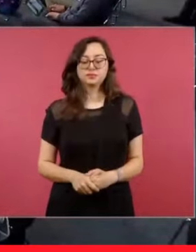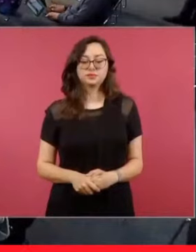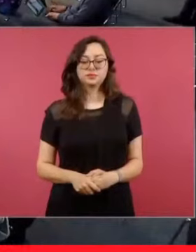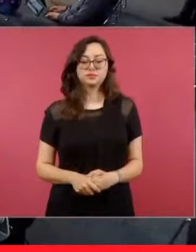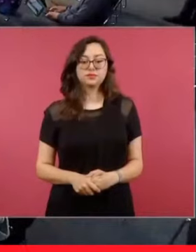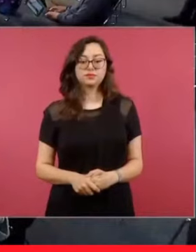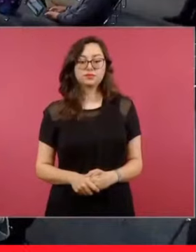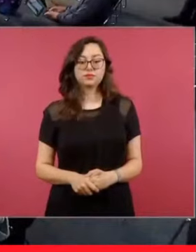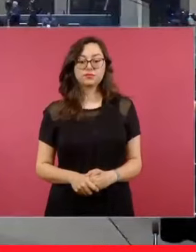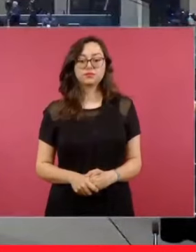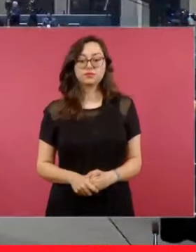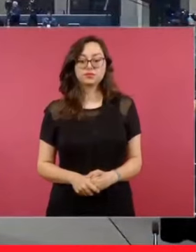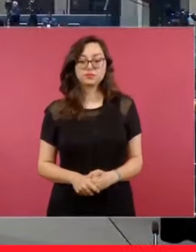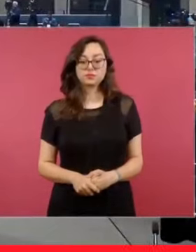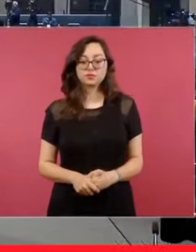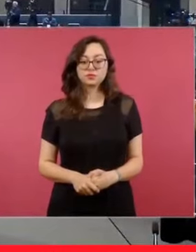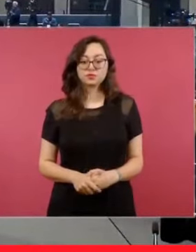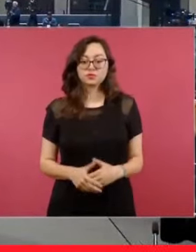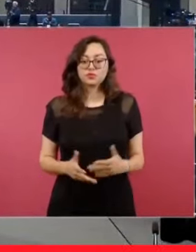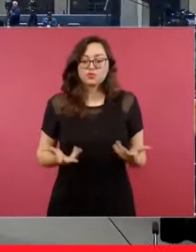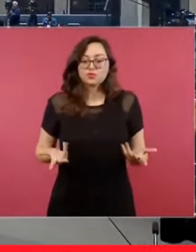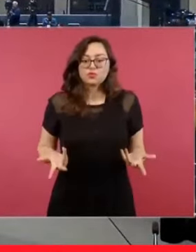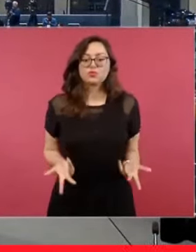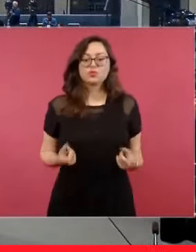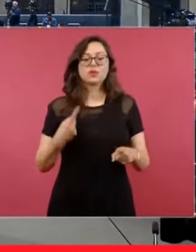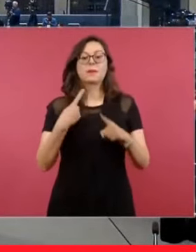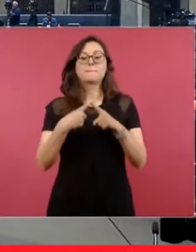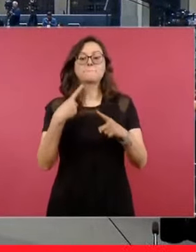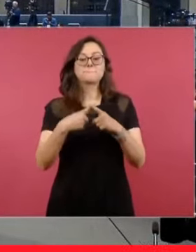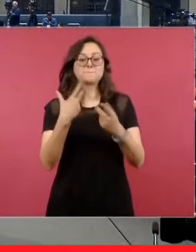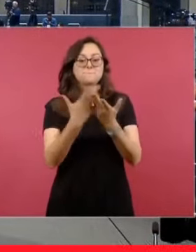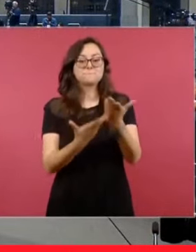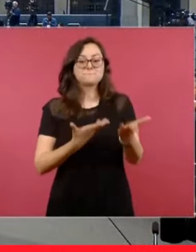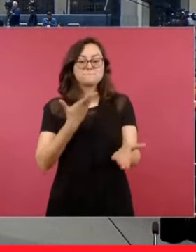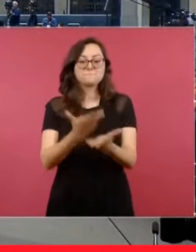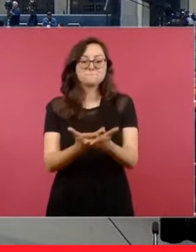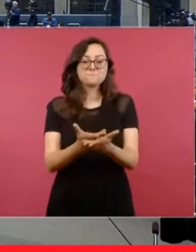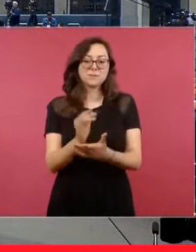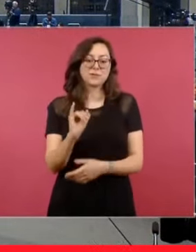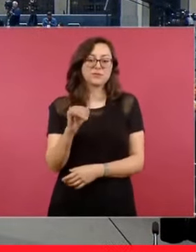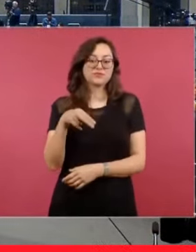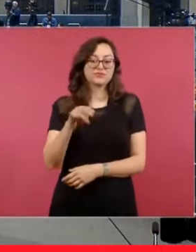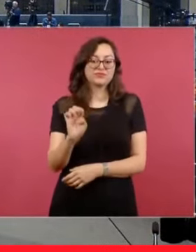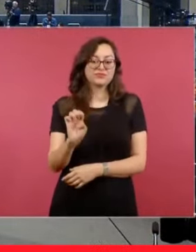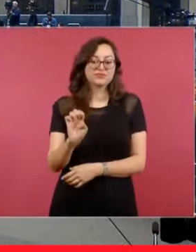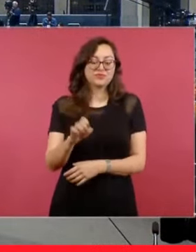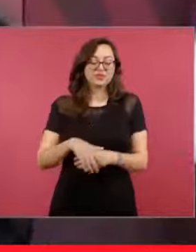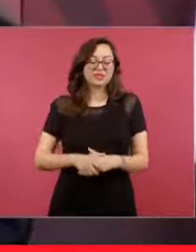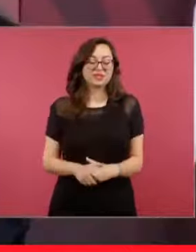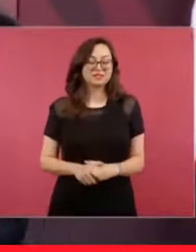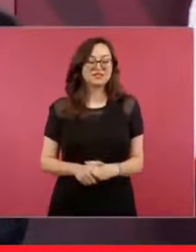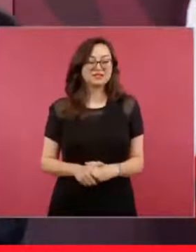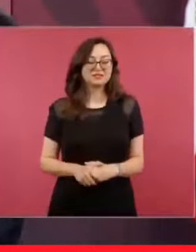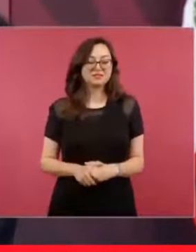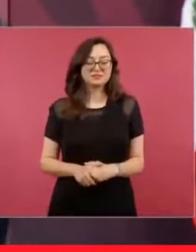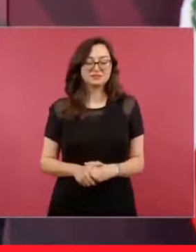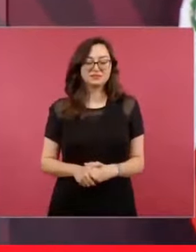nacional Pero porque lo planteó el INE